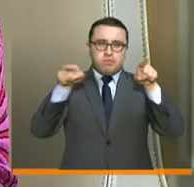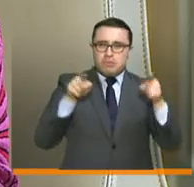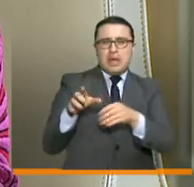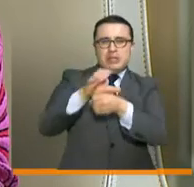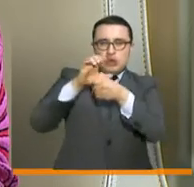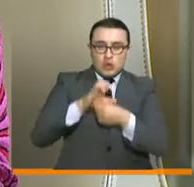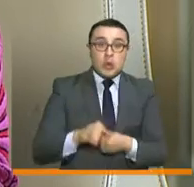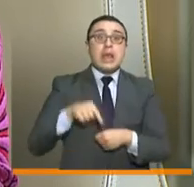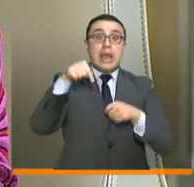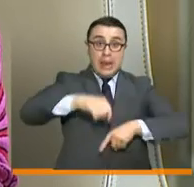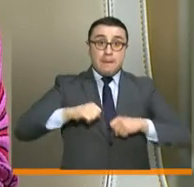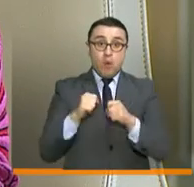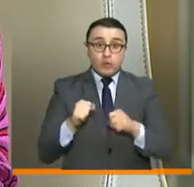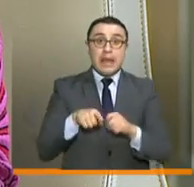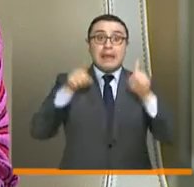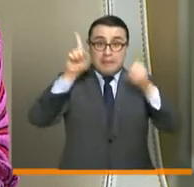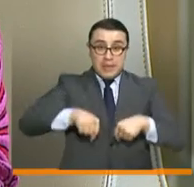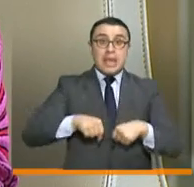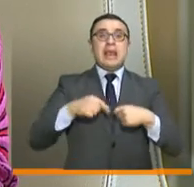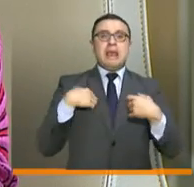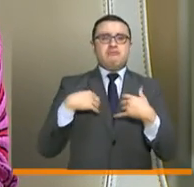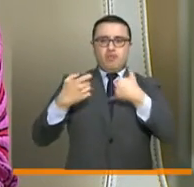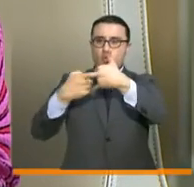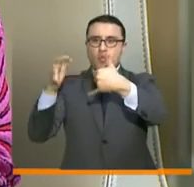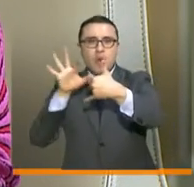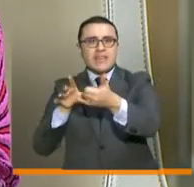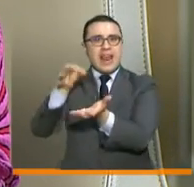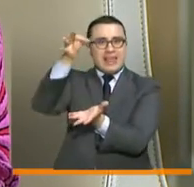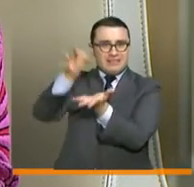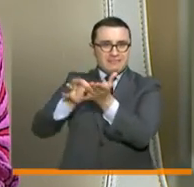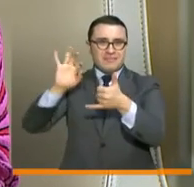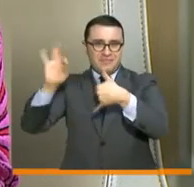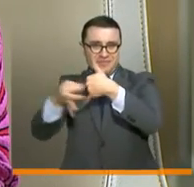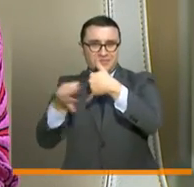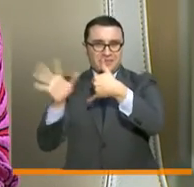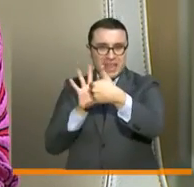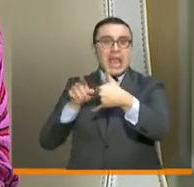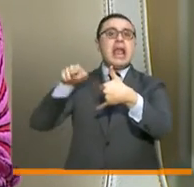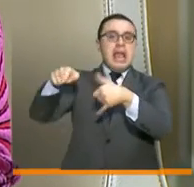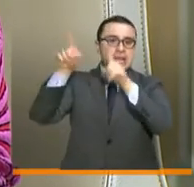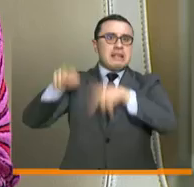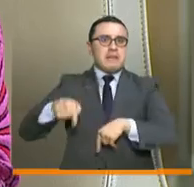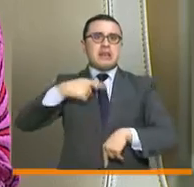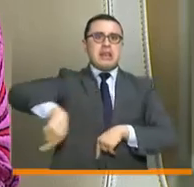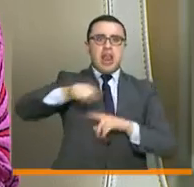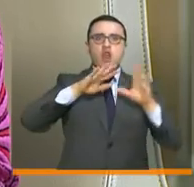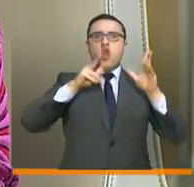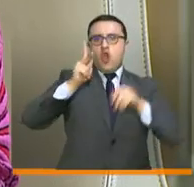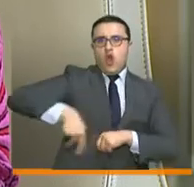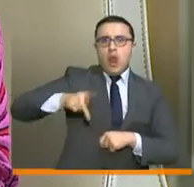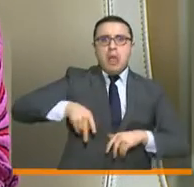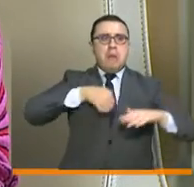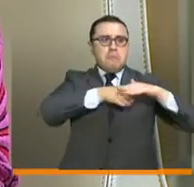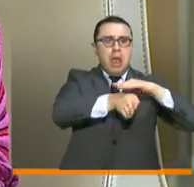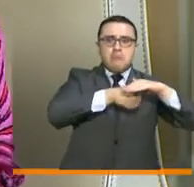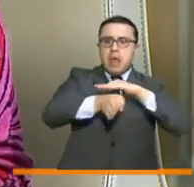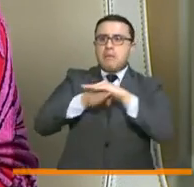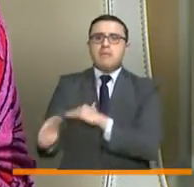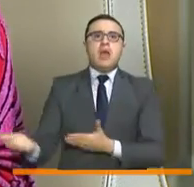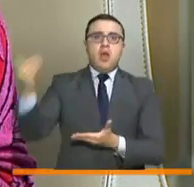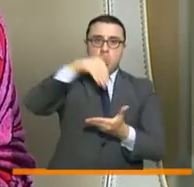y en Guaviare y San José de Guaviare, todo el proceso también para el regreso de residencias escolares. Muchas gracias porque están siendo no